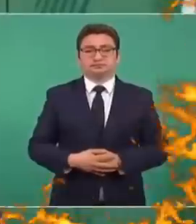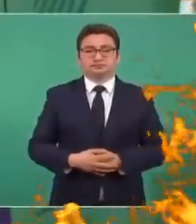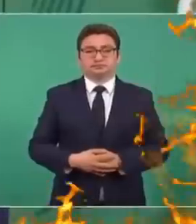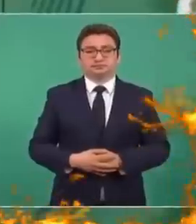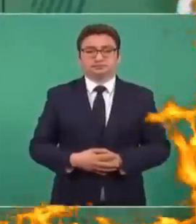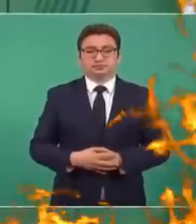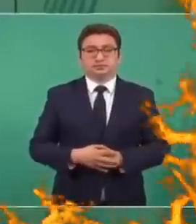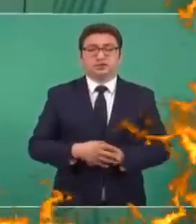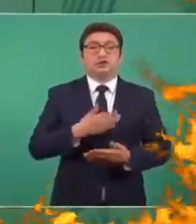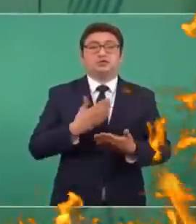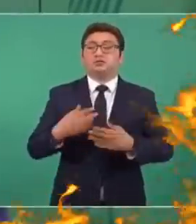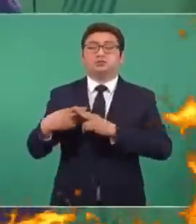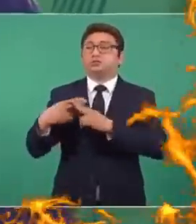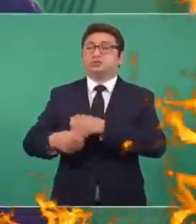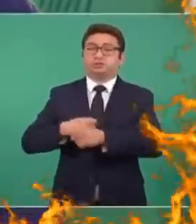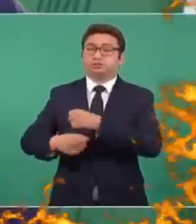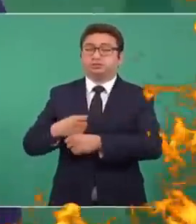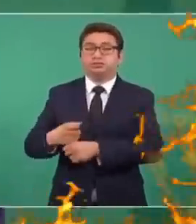Y tres siglos después,